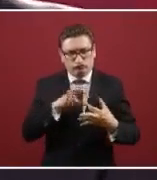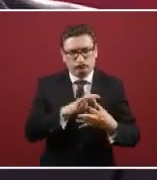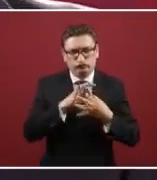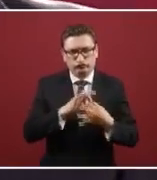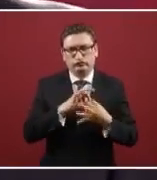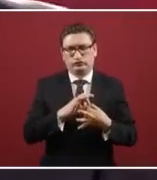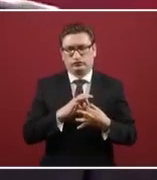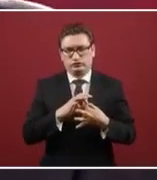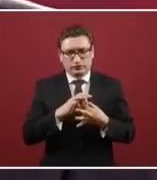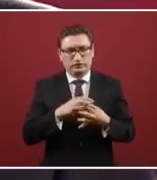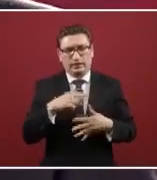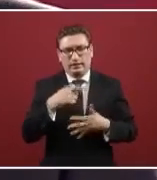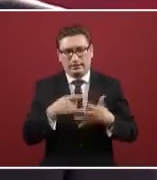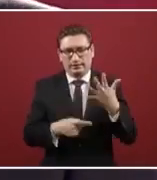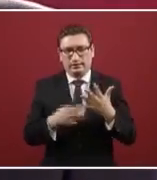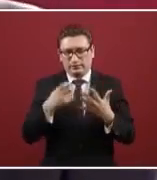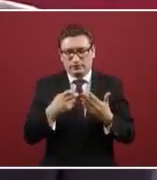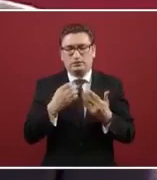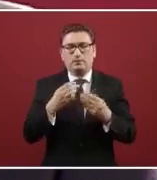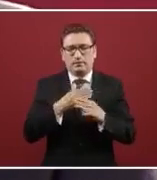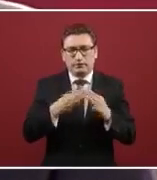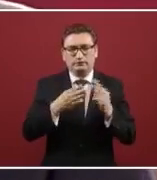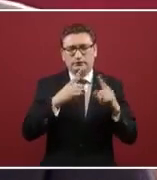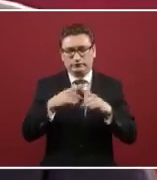con ese tronco común